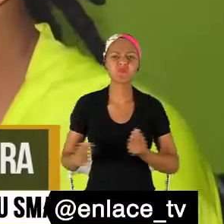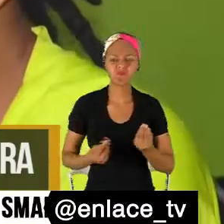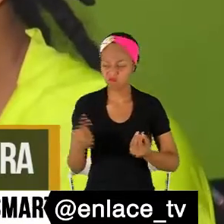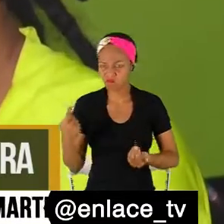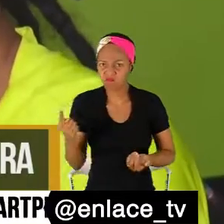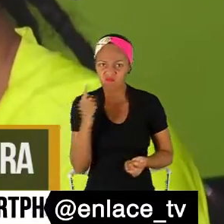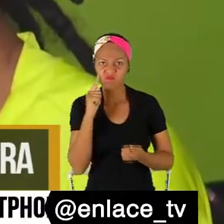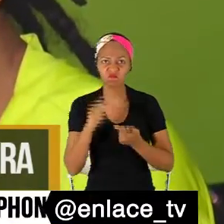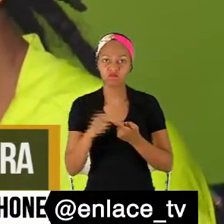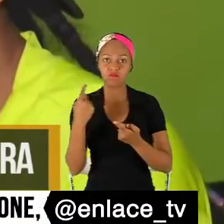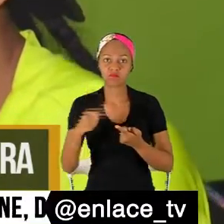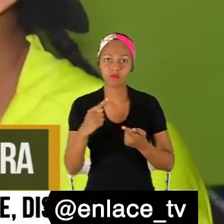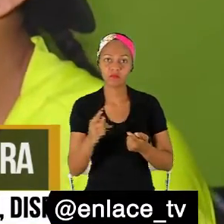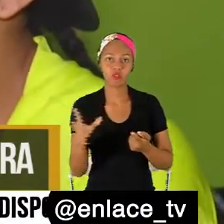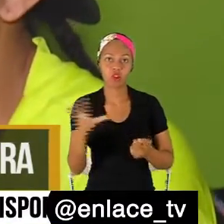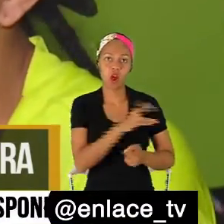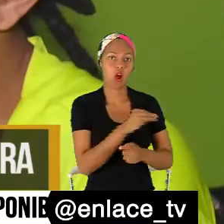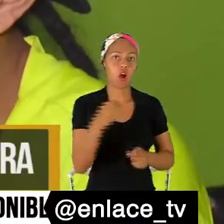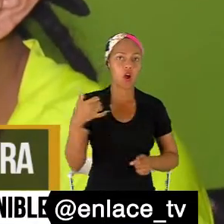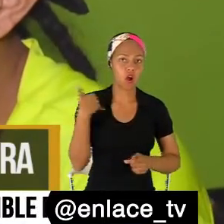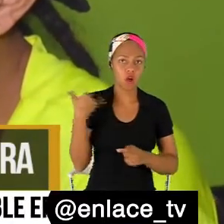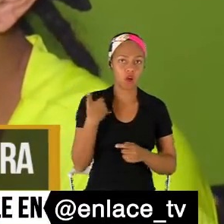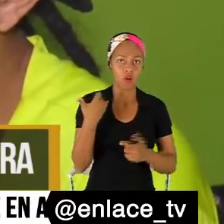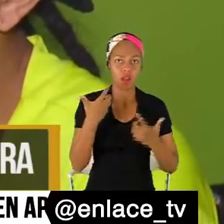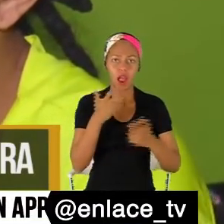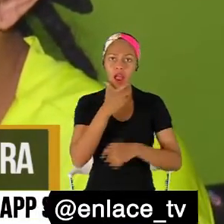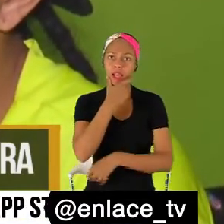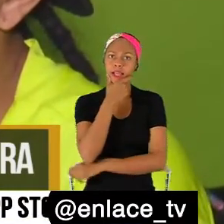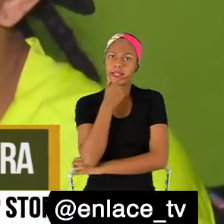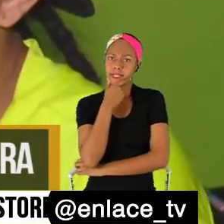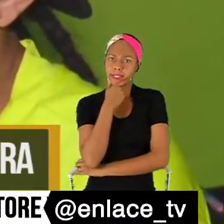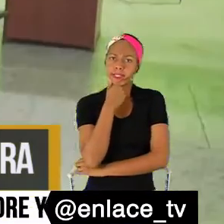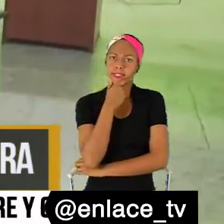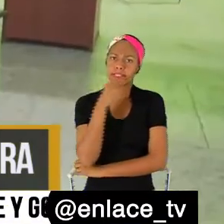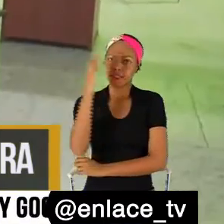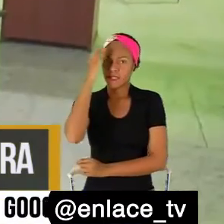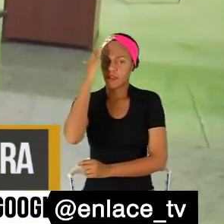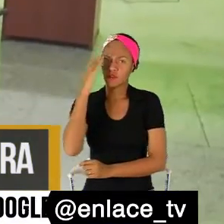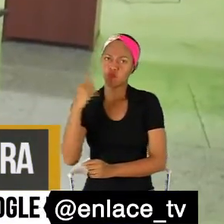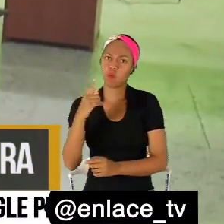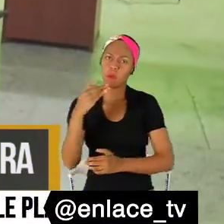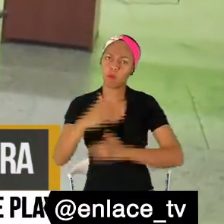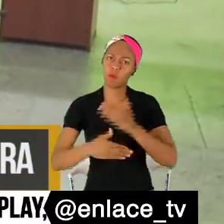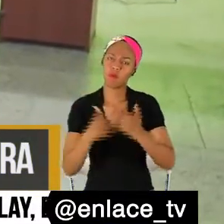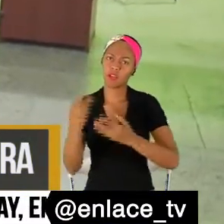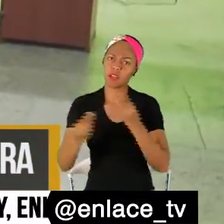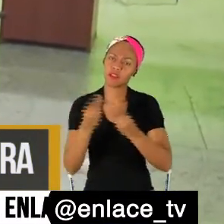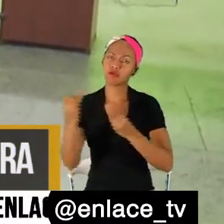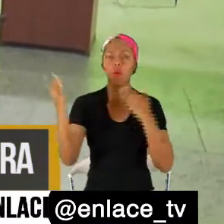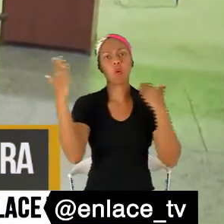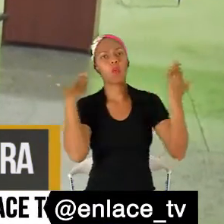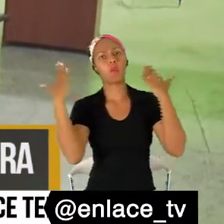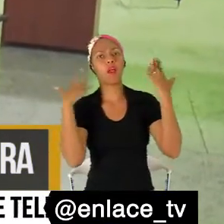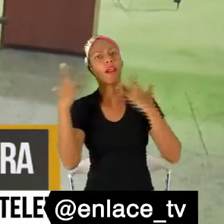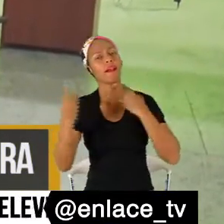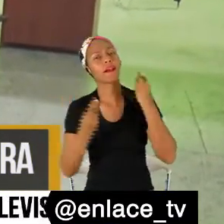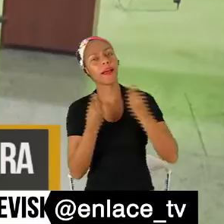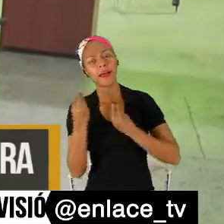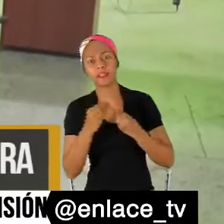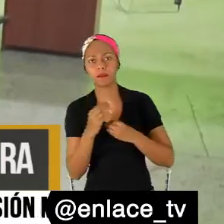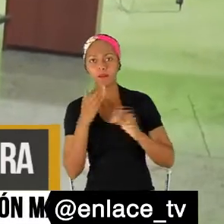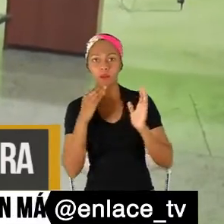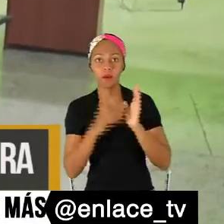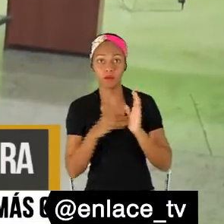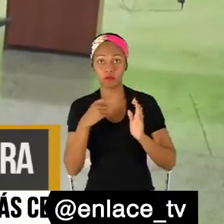se proyecten y que conozcan cuáles son esos procesos que se están realizando para el sector rural. Los jóvenes